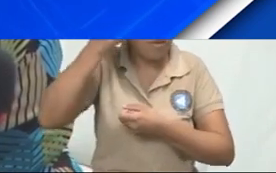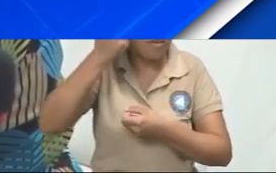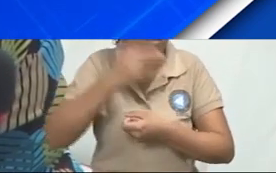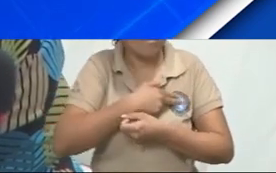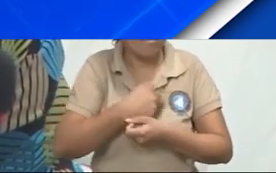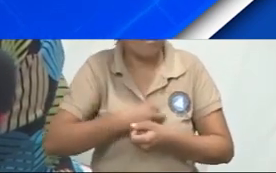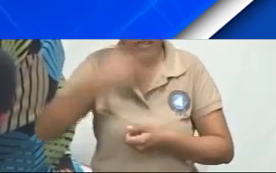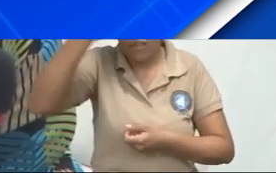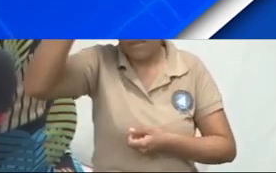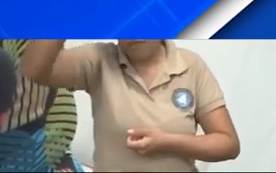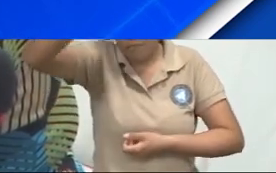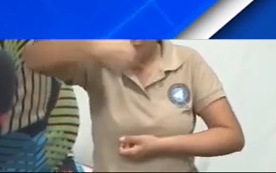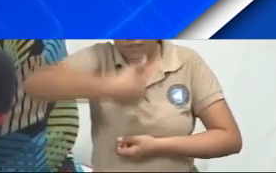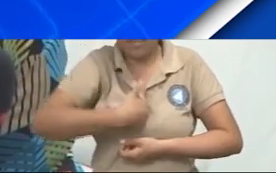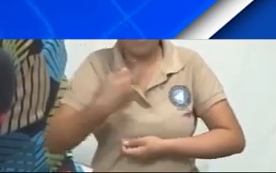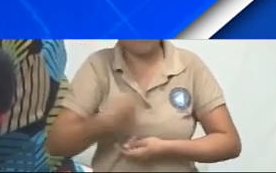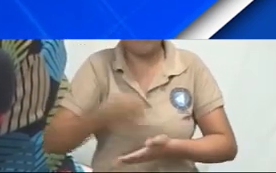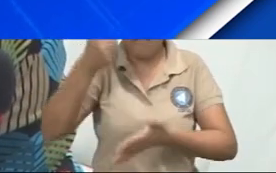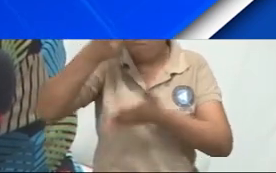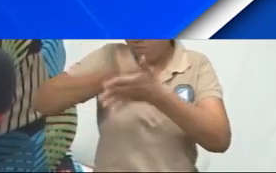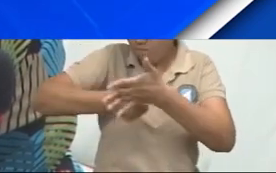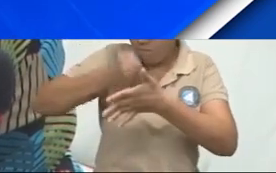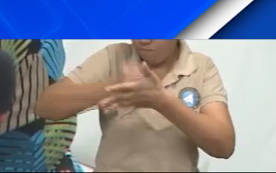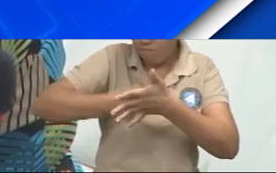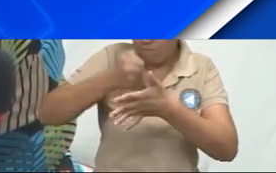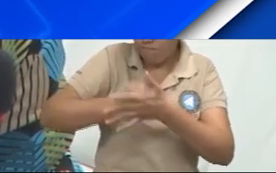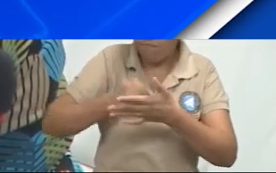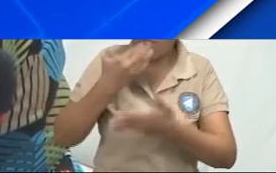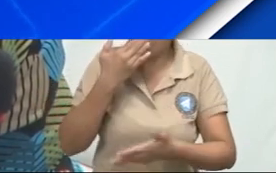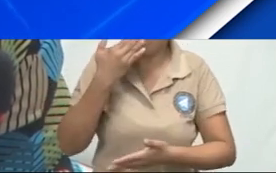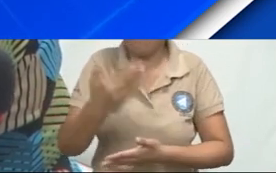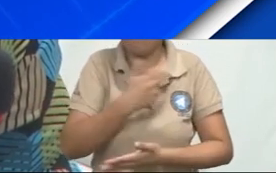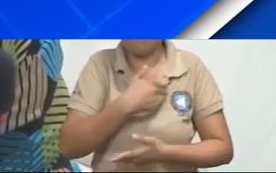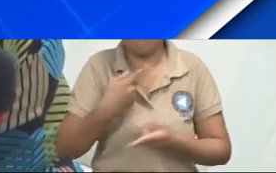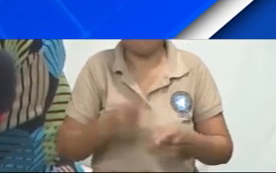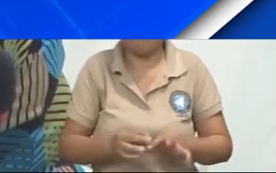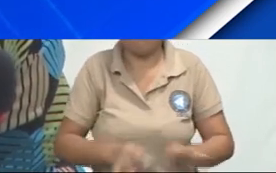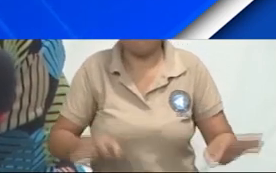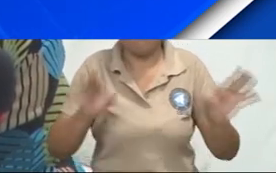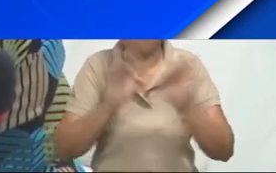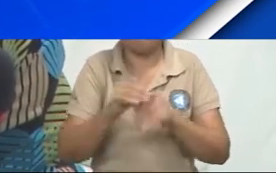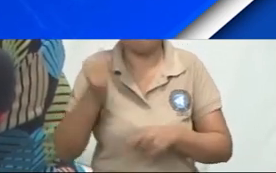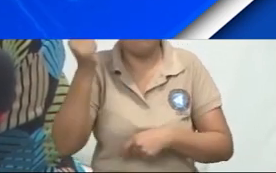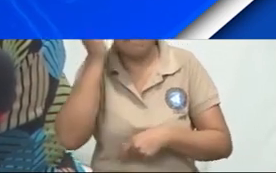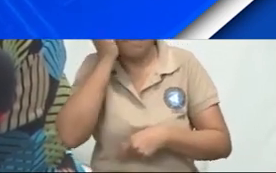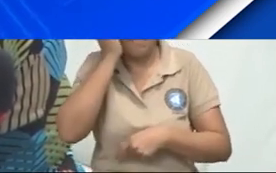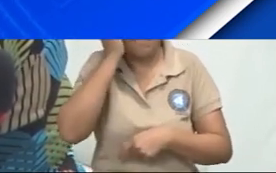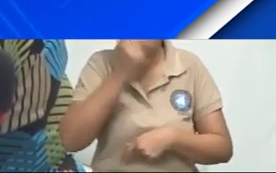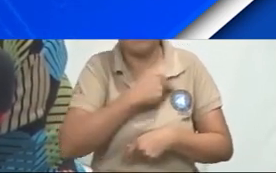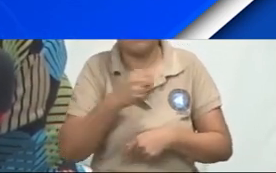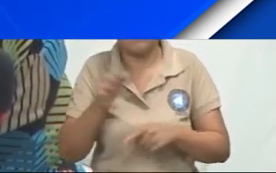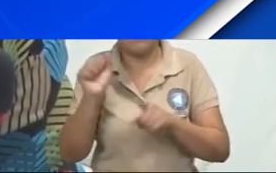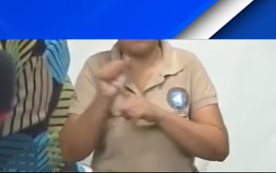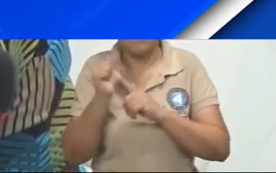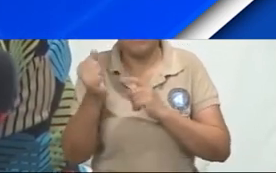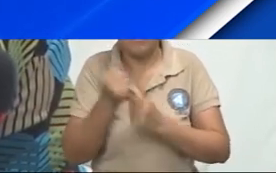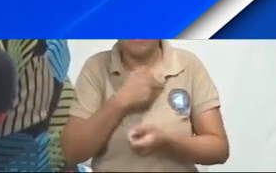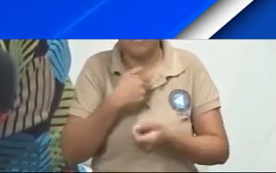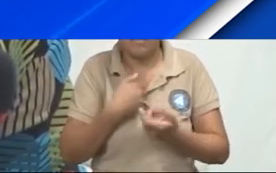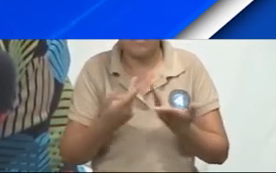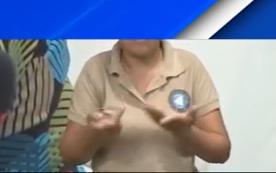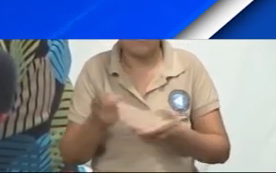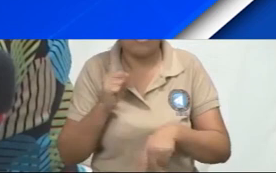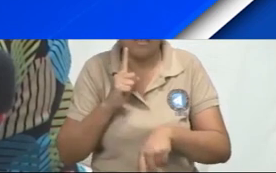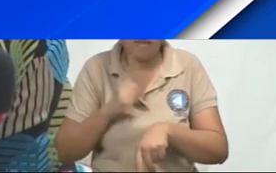y representantes defensores de los intereses del gran capital. Pese a que nuestro sector,